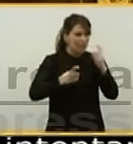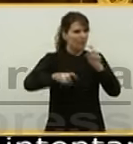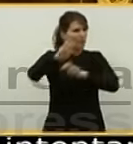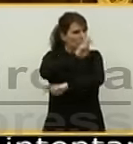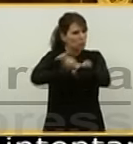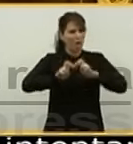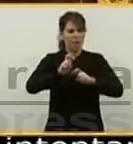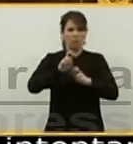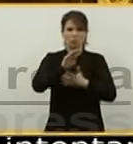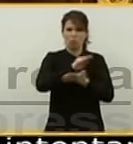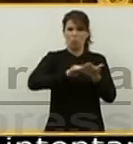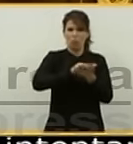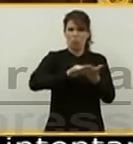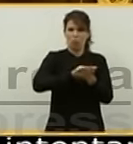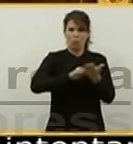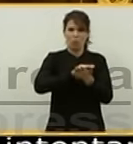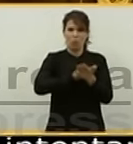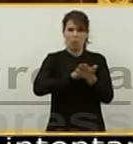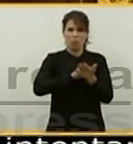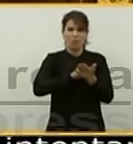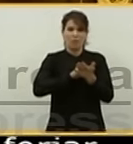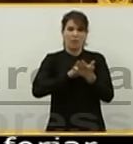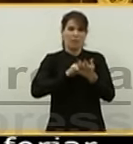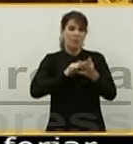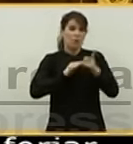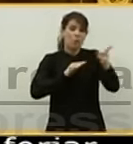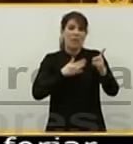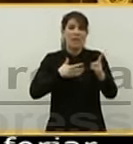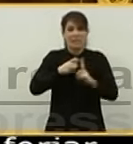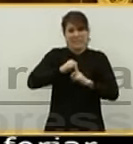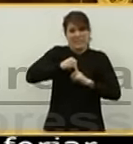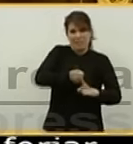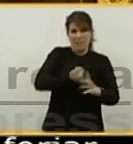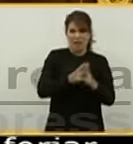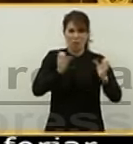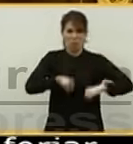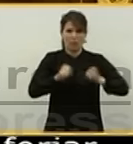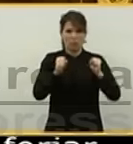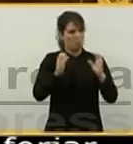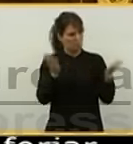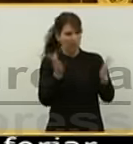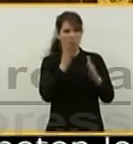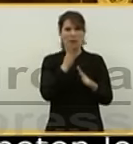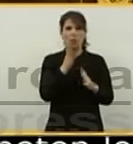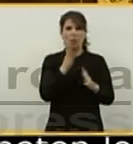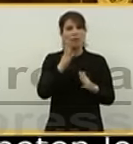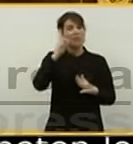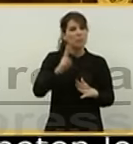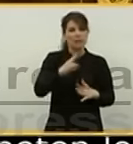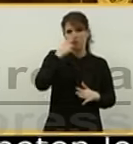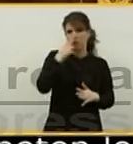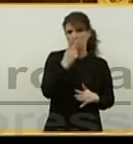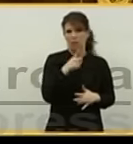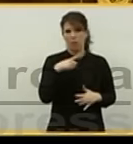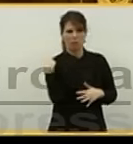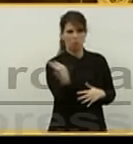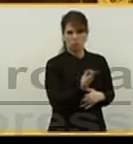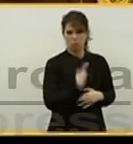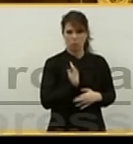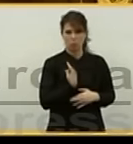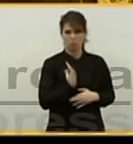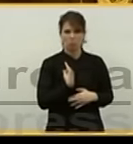caso, a forjar acuerdos, pero acuerdos que respeten los intereses de todos. Mientras tanto, nosotros